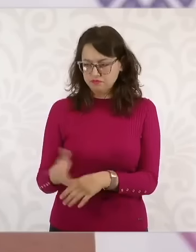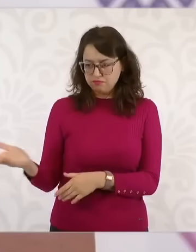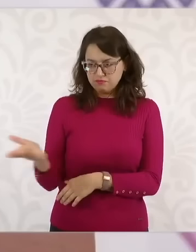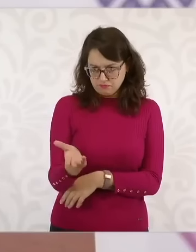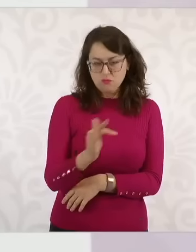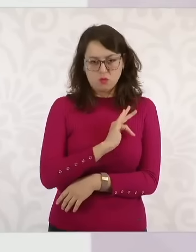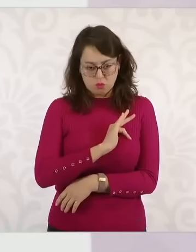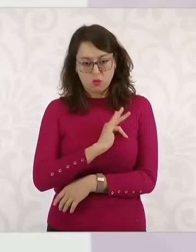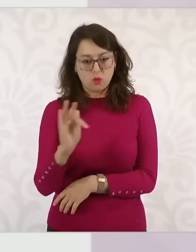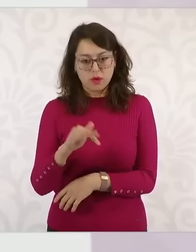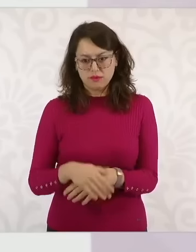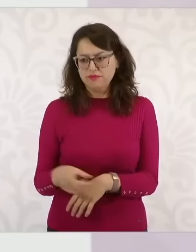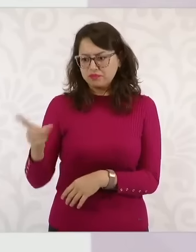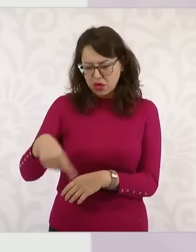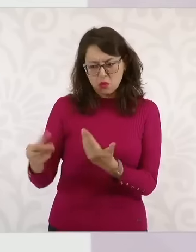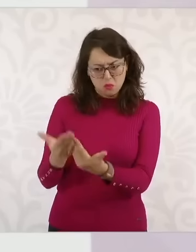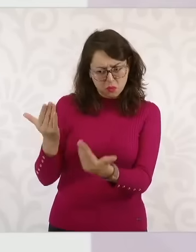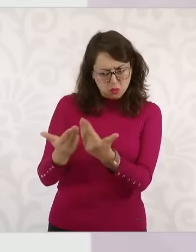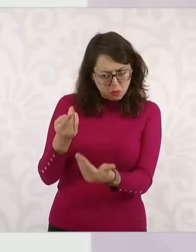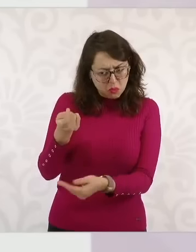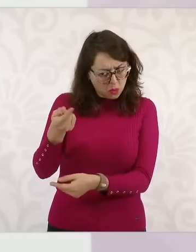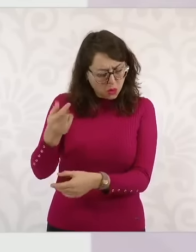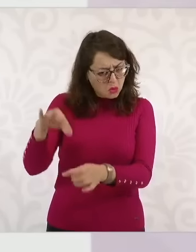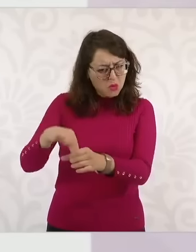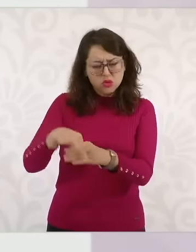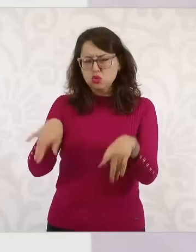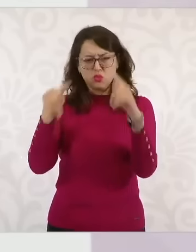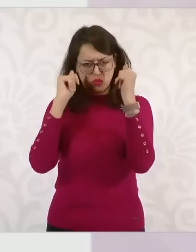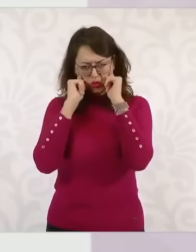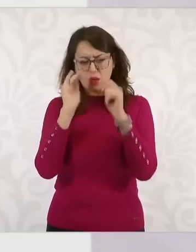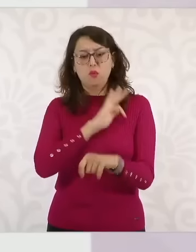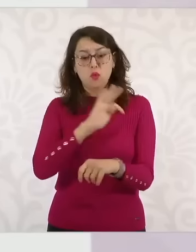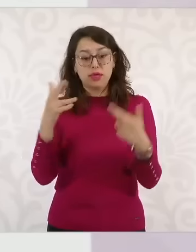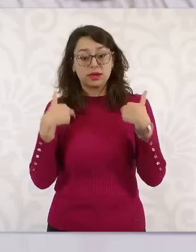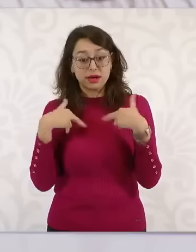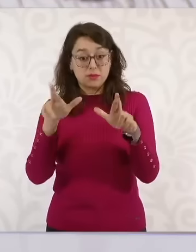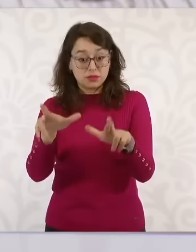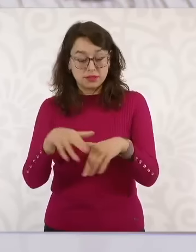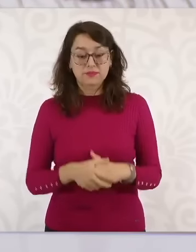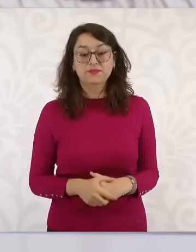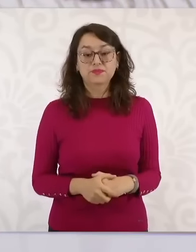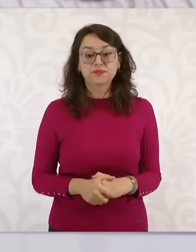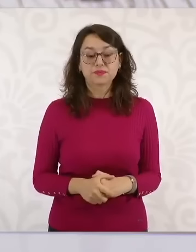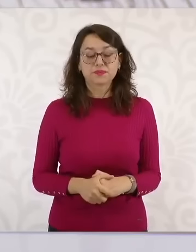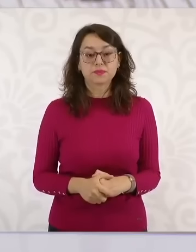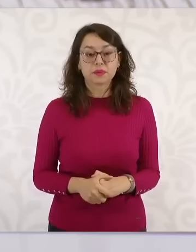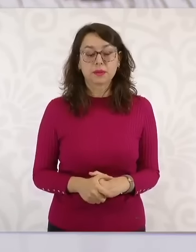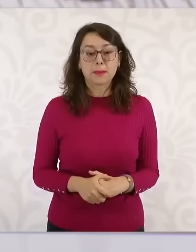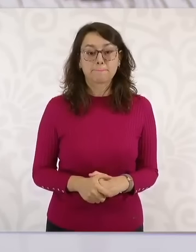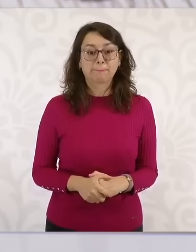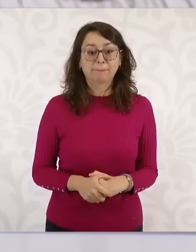llama representación de las minorías, ¿no? Que si, por ejemplo, no sacaste ningún diputado ni nominal, pero